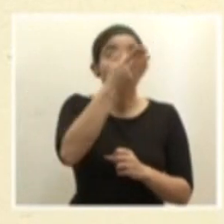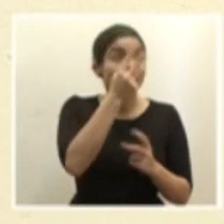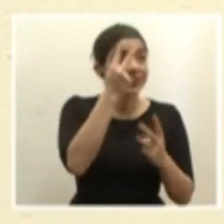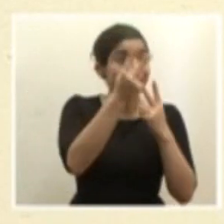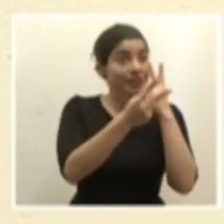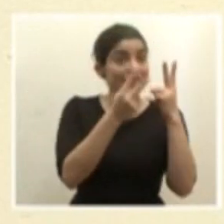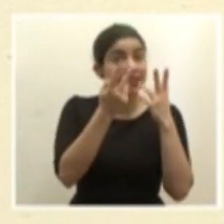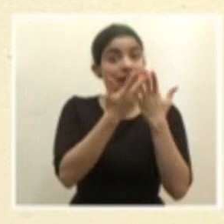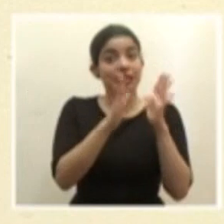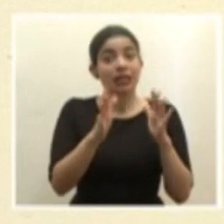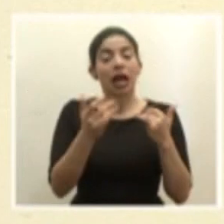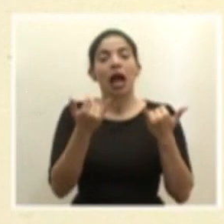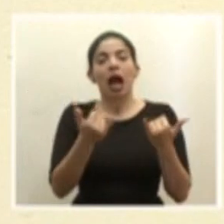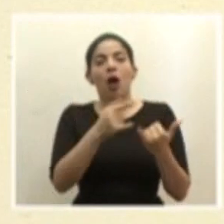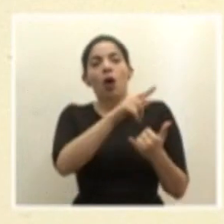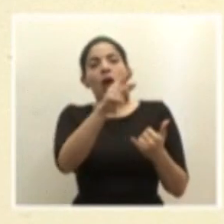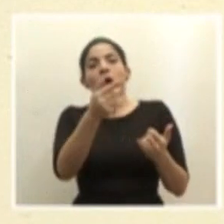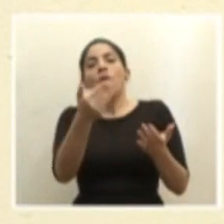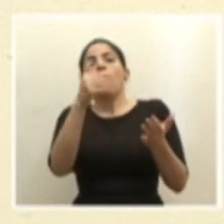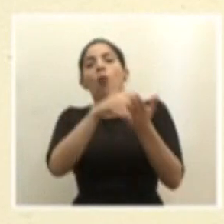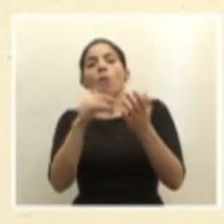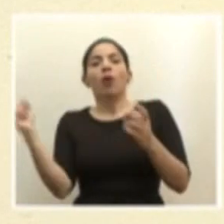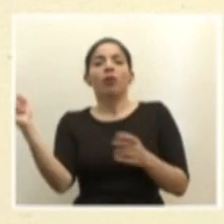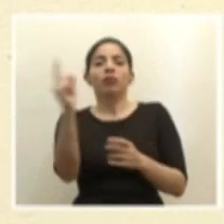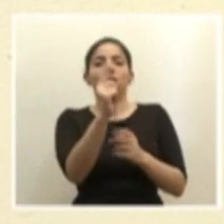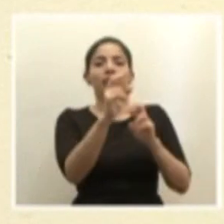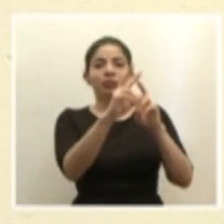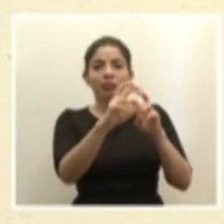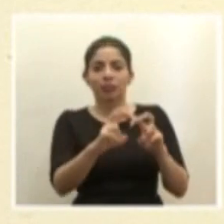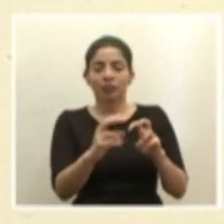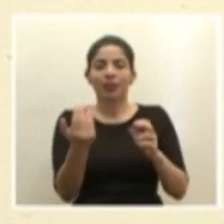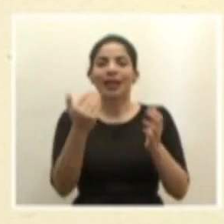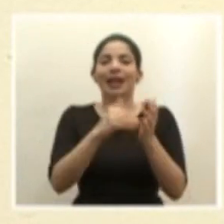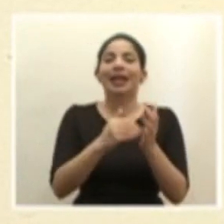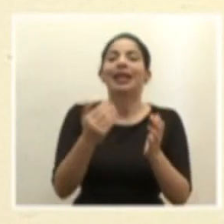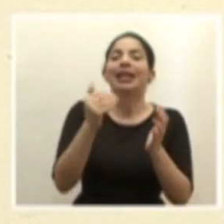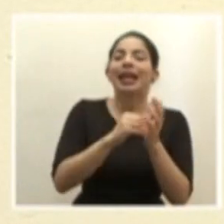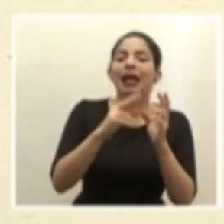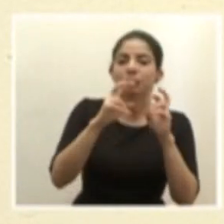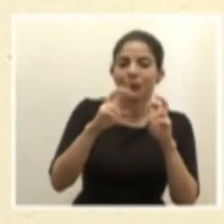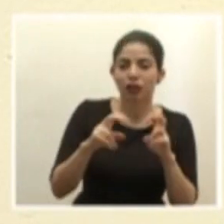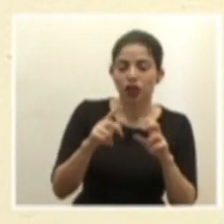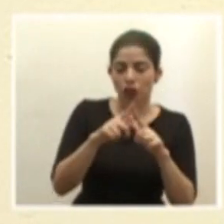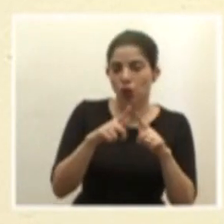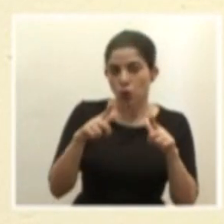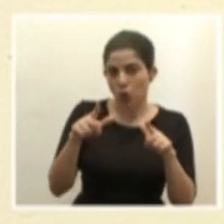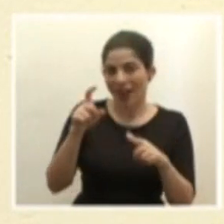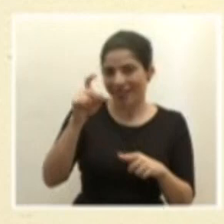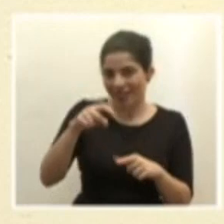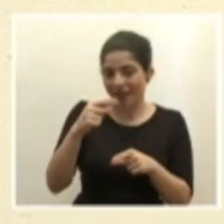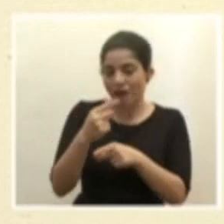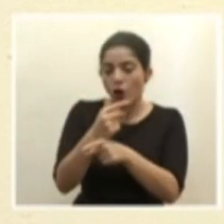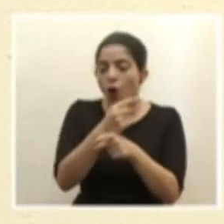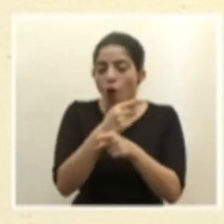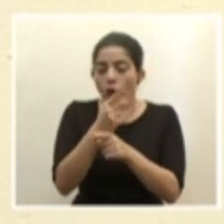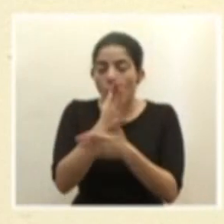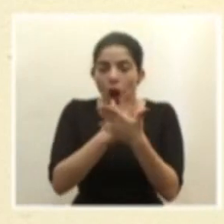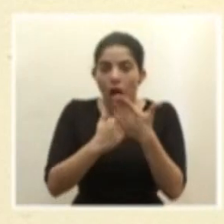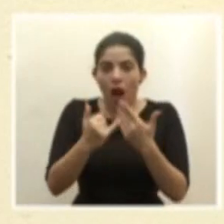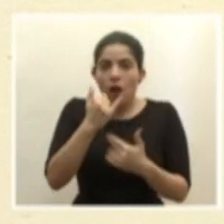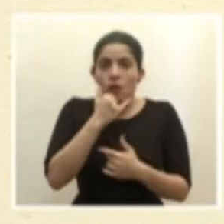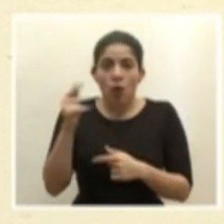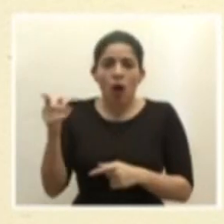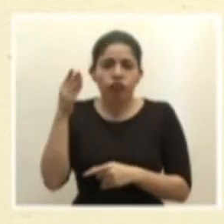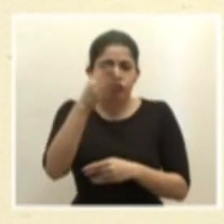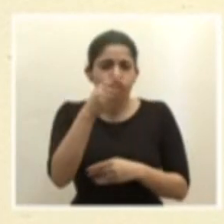visitas venía el proceso de reinspecciones, se han venido haciendo las reinspecciones a todos los lugares que tenían que corregir algunas circunstancias y debo